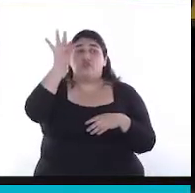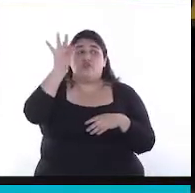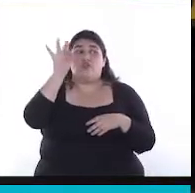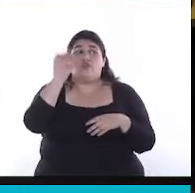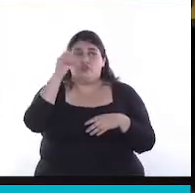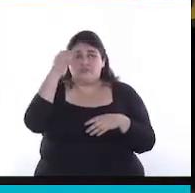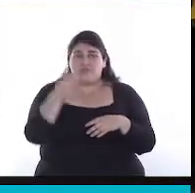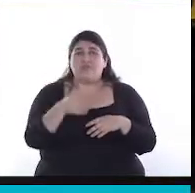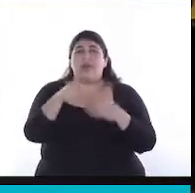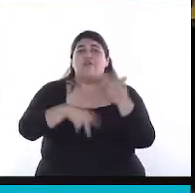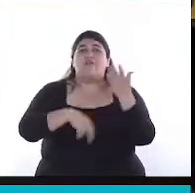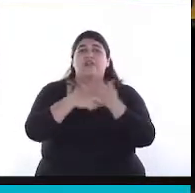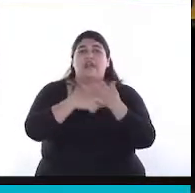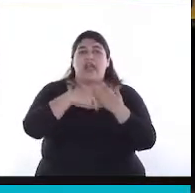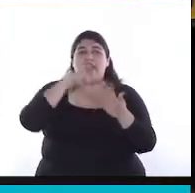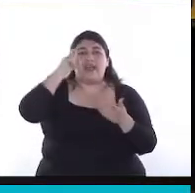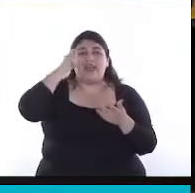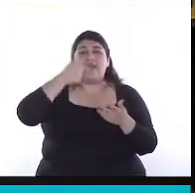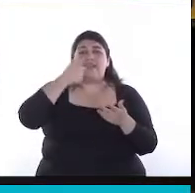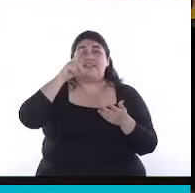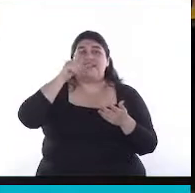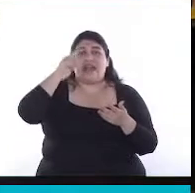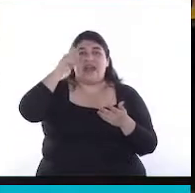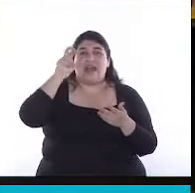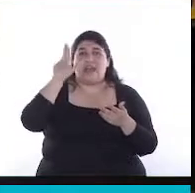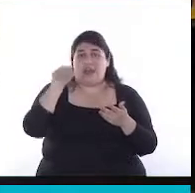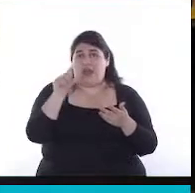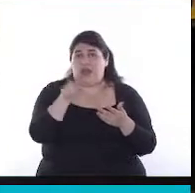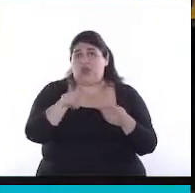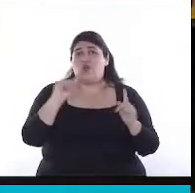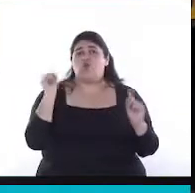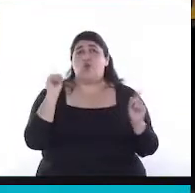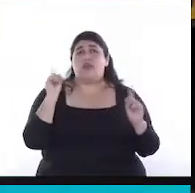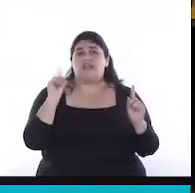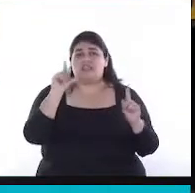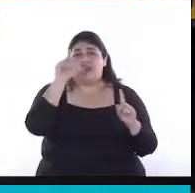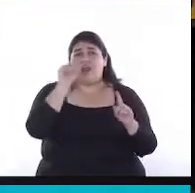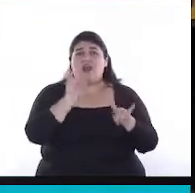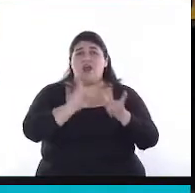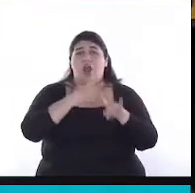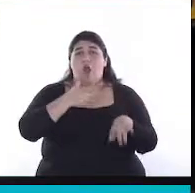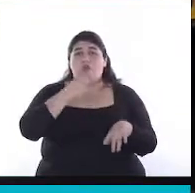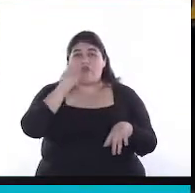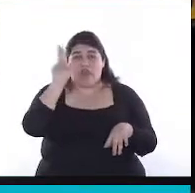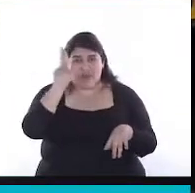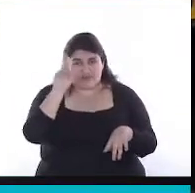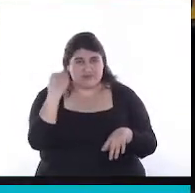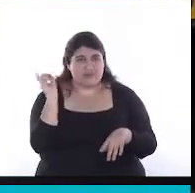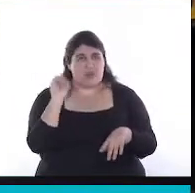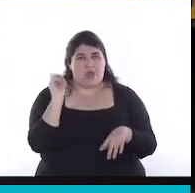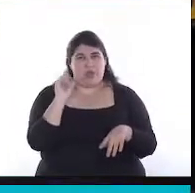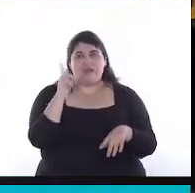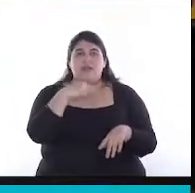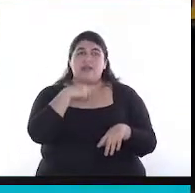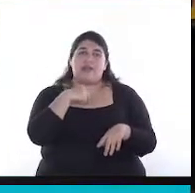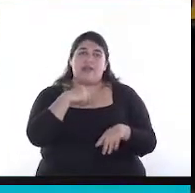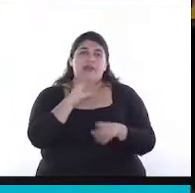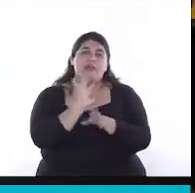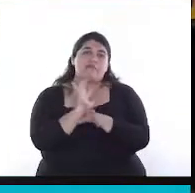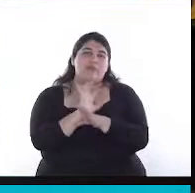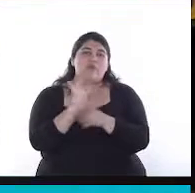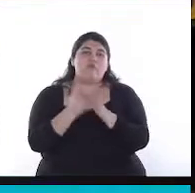fiscal escalera que no es loser son finas lonjas intentando meter preso a los moyano